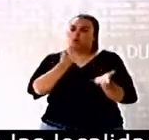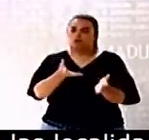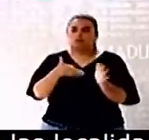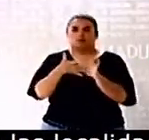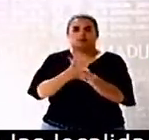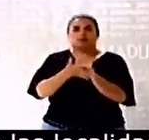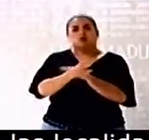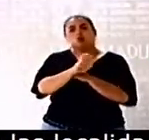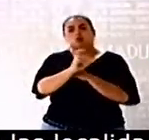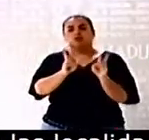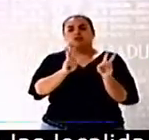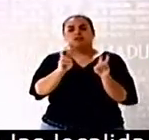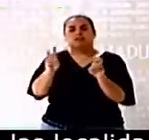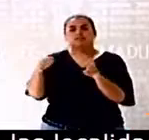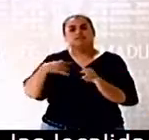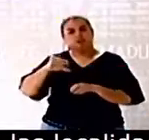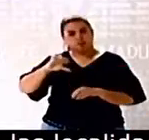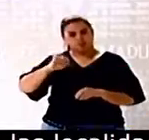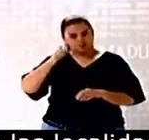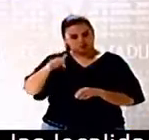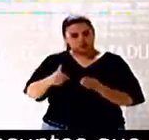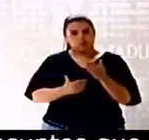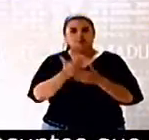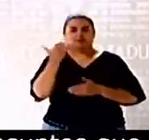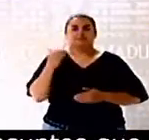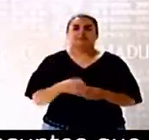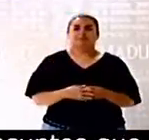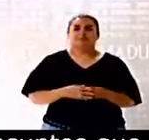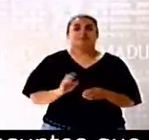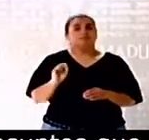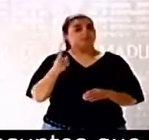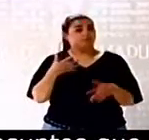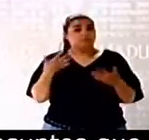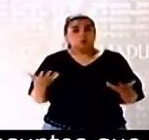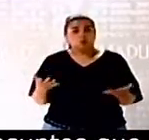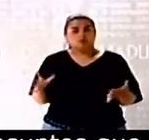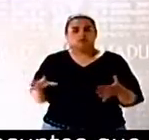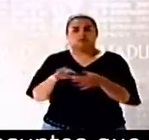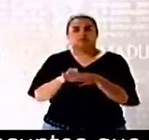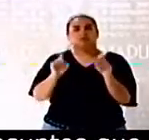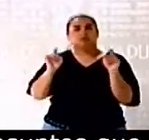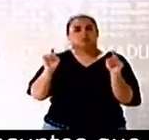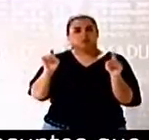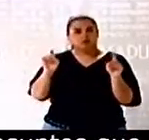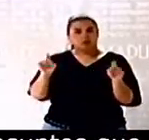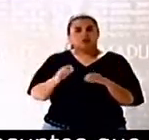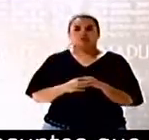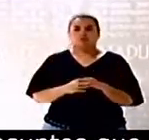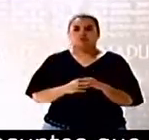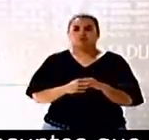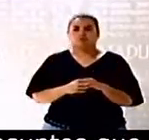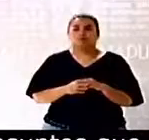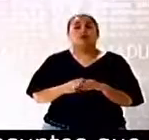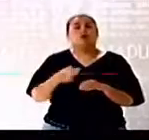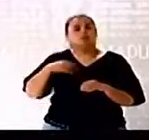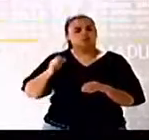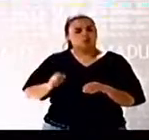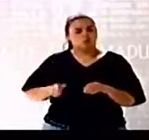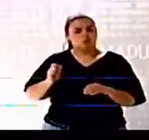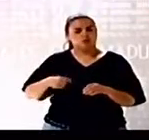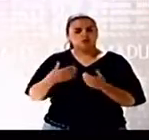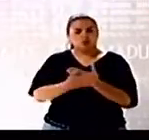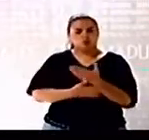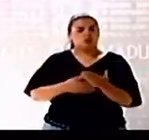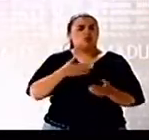otros de los asuntos que han sido aprobados en esta mañana. El primero de ellos tiene que ver con la educación, con la constante de este Gobierno